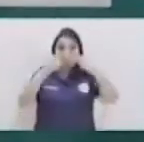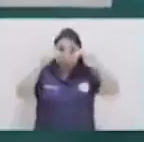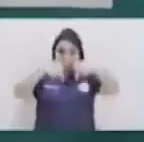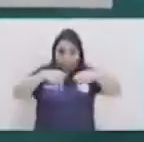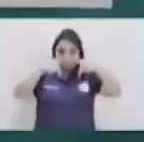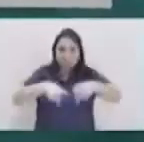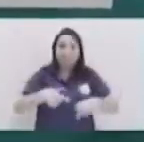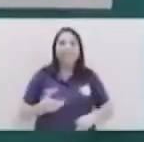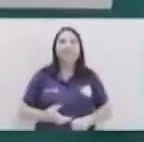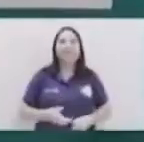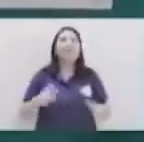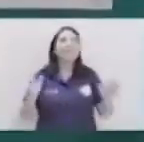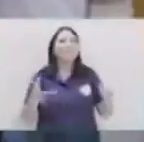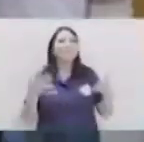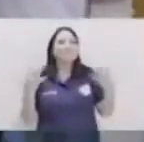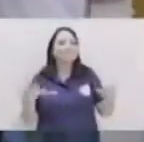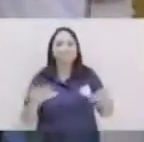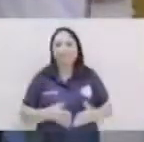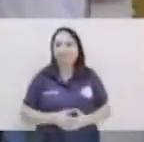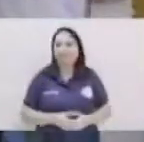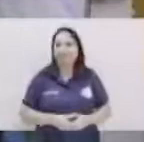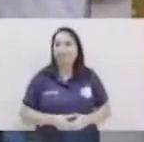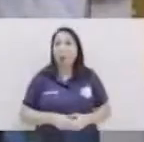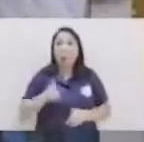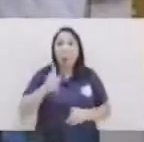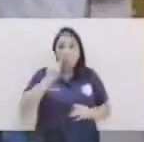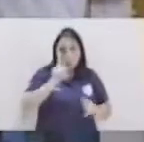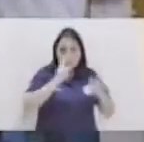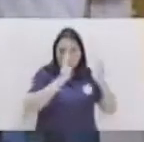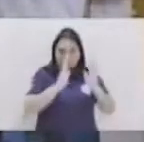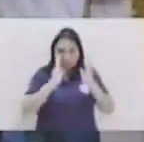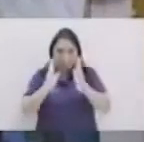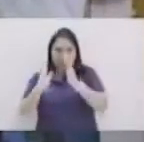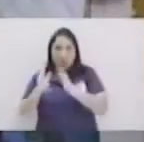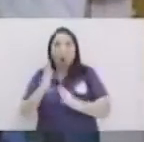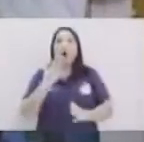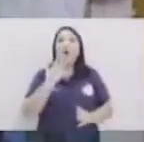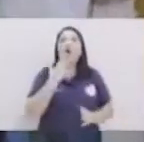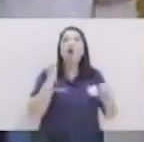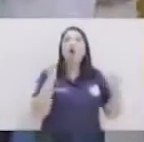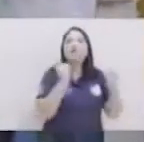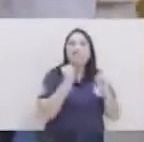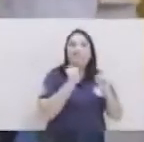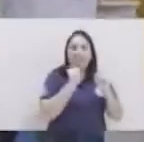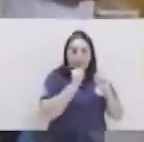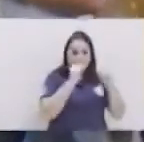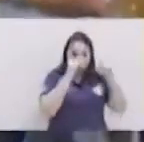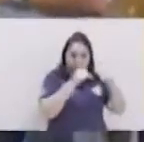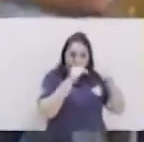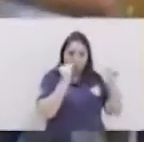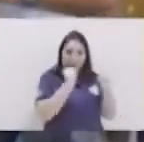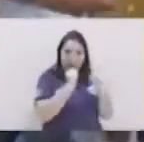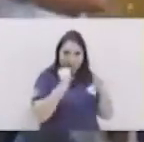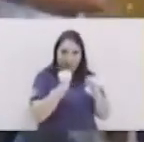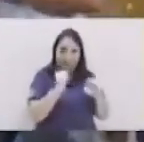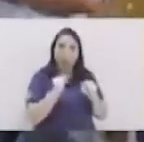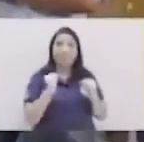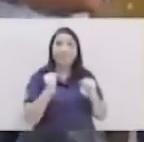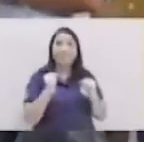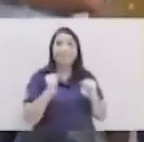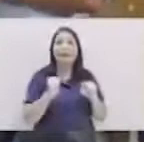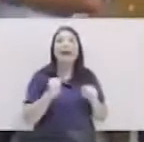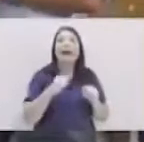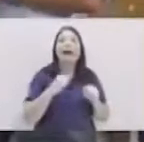la primera clase del día de hoy un procedimiento con colores fríos. Los colores fríos, como lo mencioné,